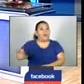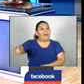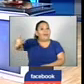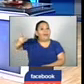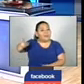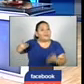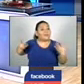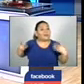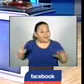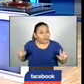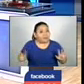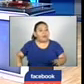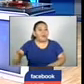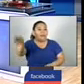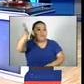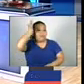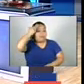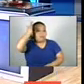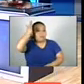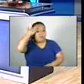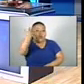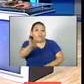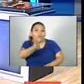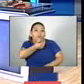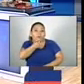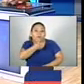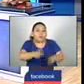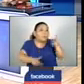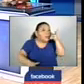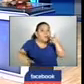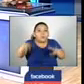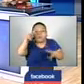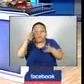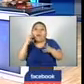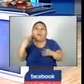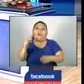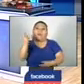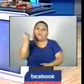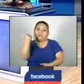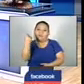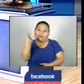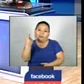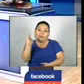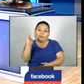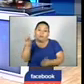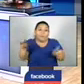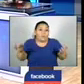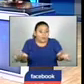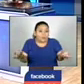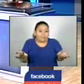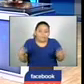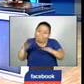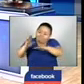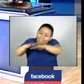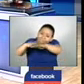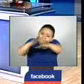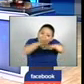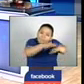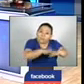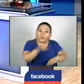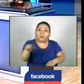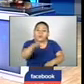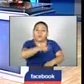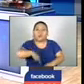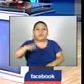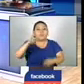llevamos conociendo poco a poco lo que dicen los expertos sobre ella. Y por eso les hacemos el llamado, para que